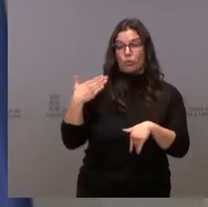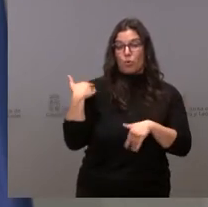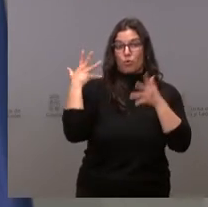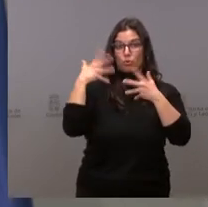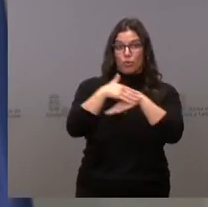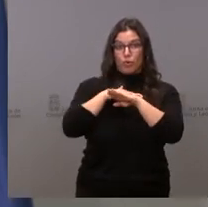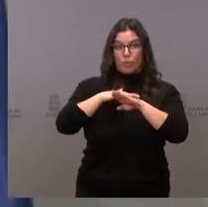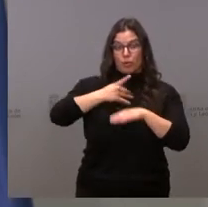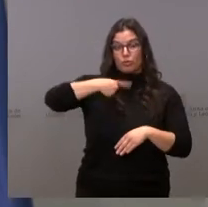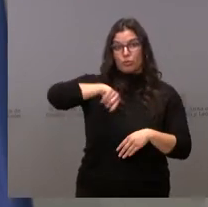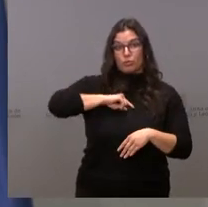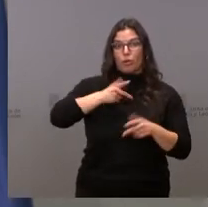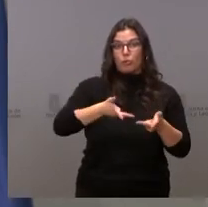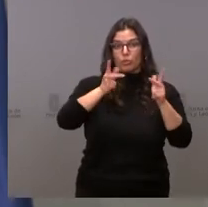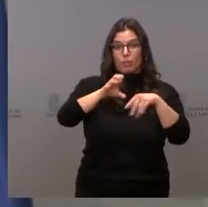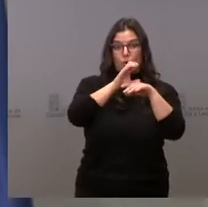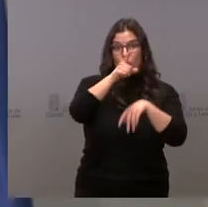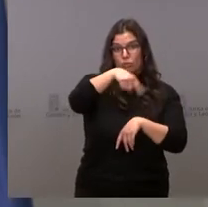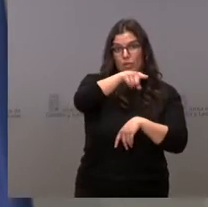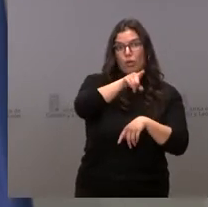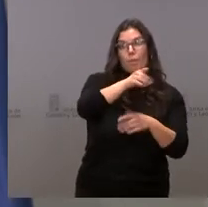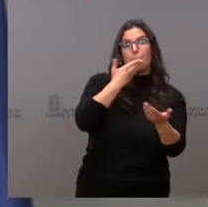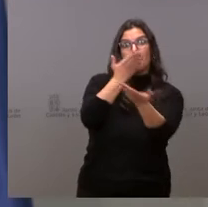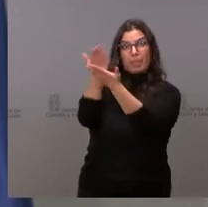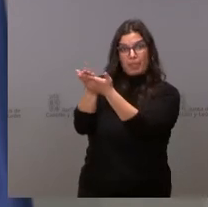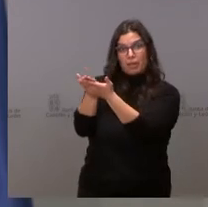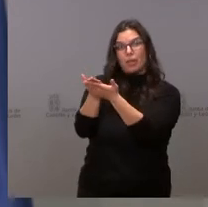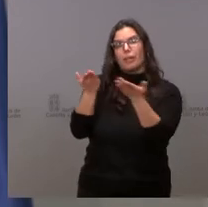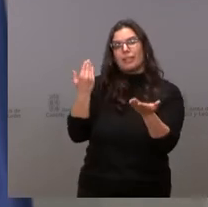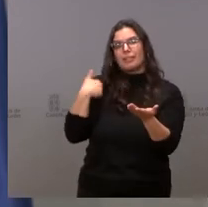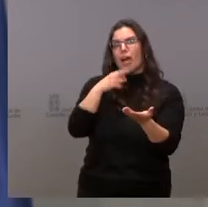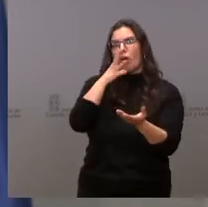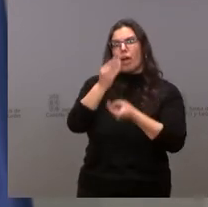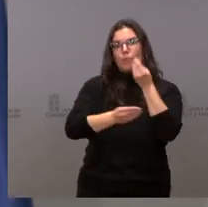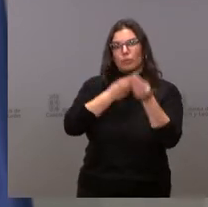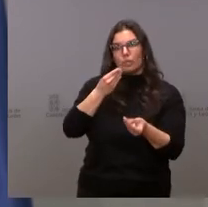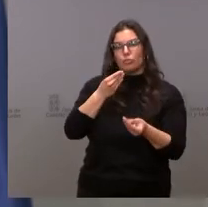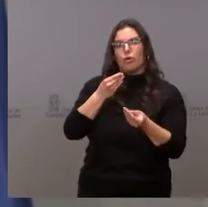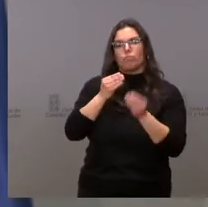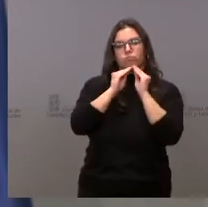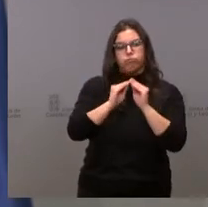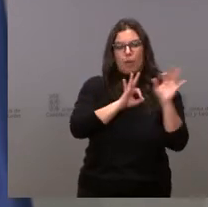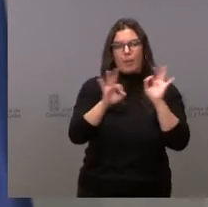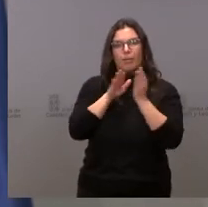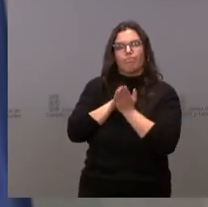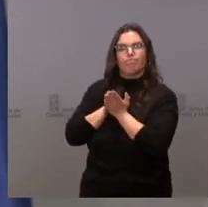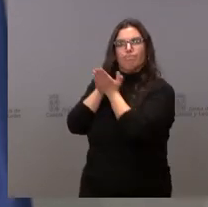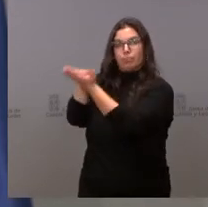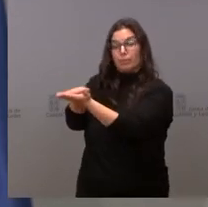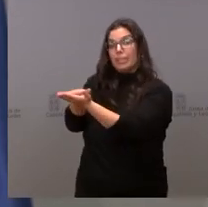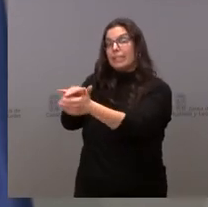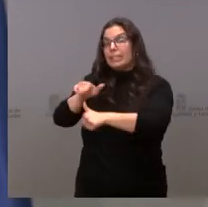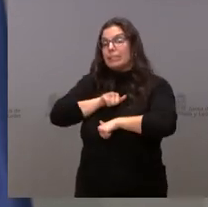a la consejería a presentar este requerimiento y lo que hemos hecho ya es formular requerimiento y presentarlo y por tanto esperamos